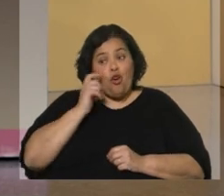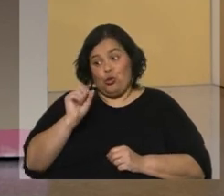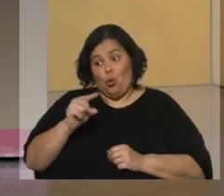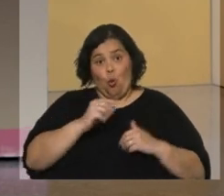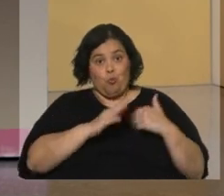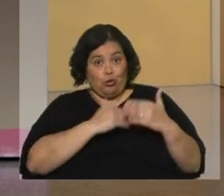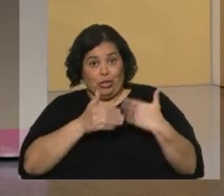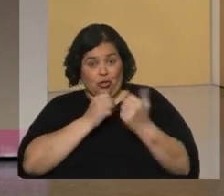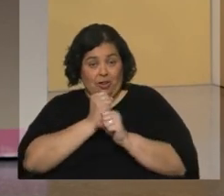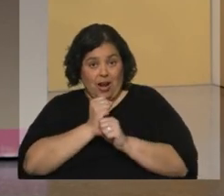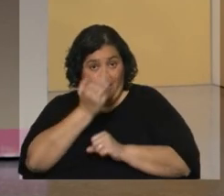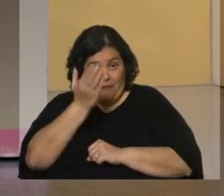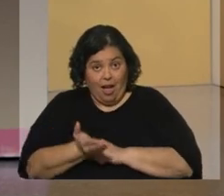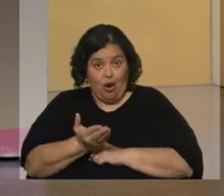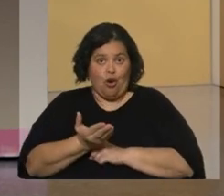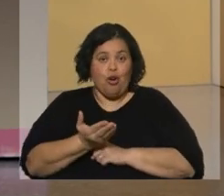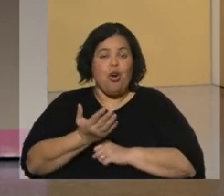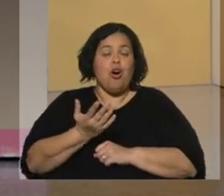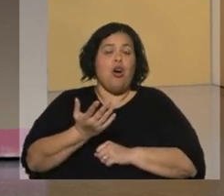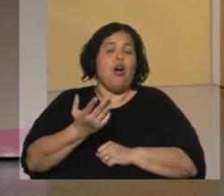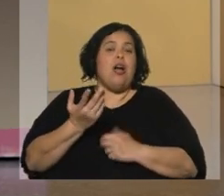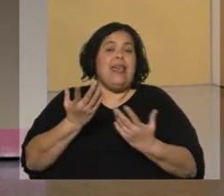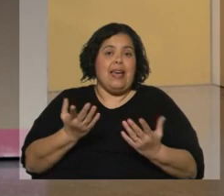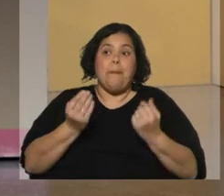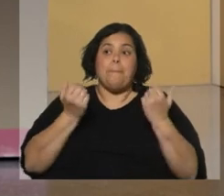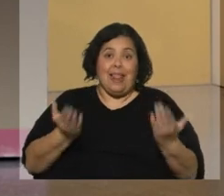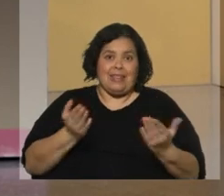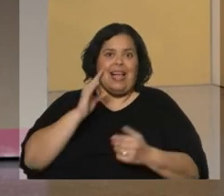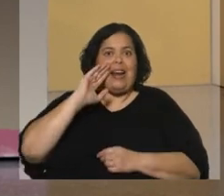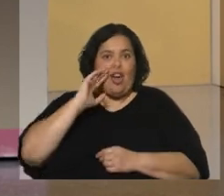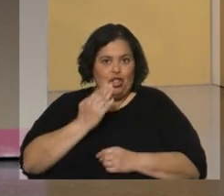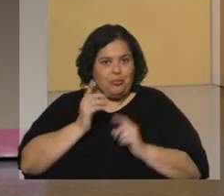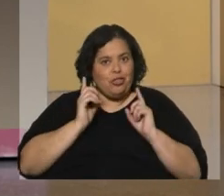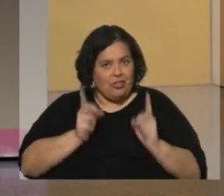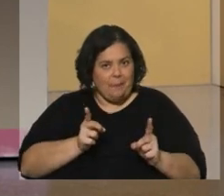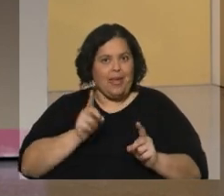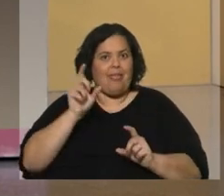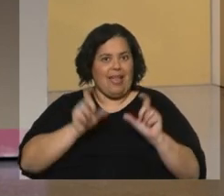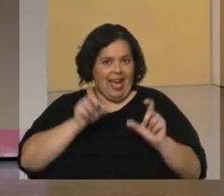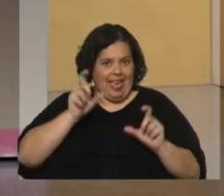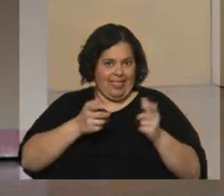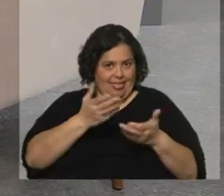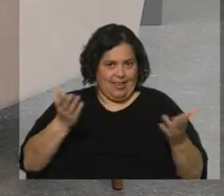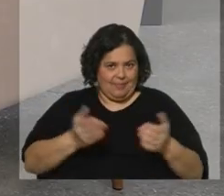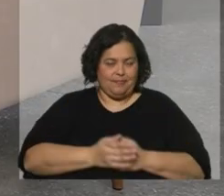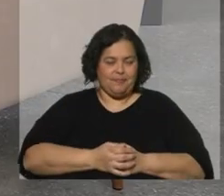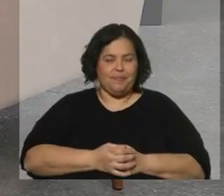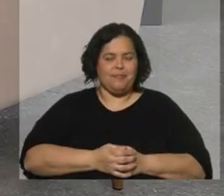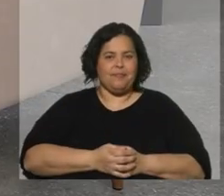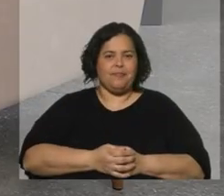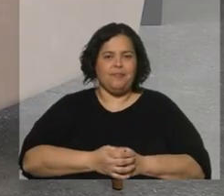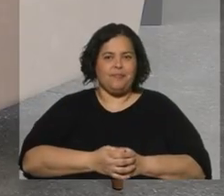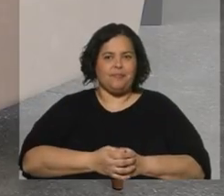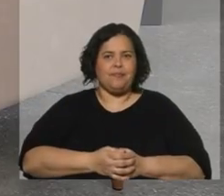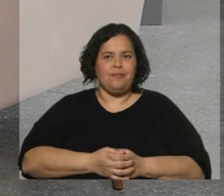laboral porque lo viví y que y que se merece el reconocimiento de la gente es así así que bueno